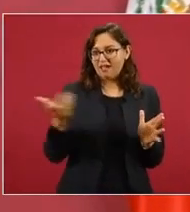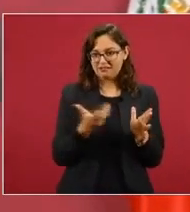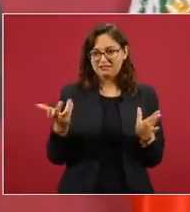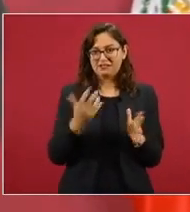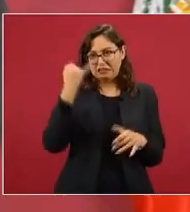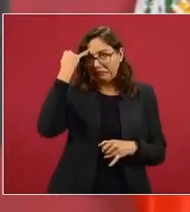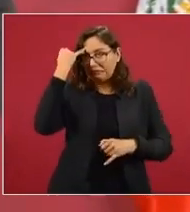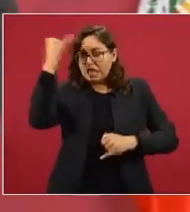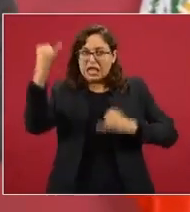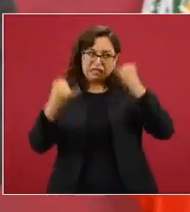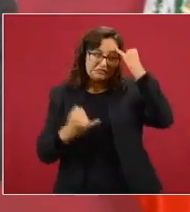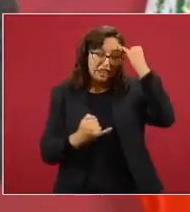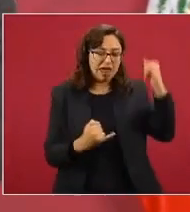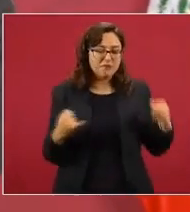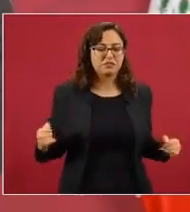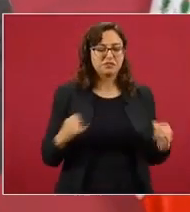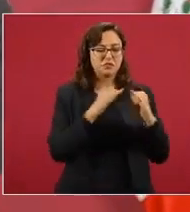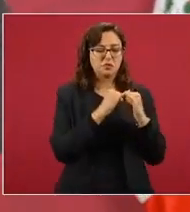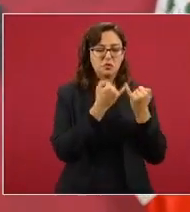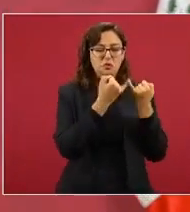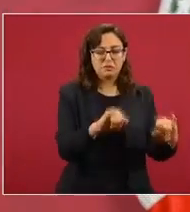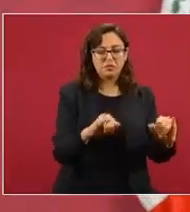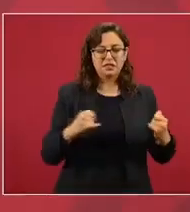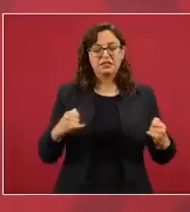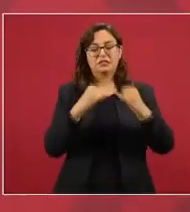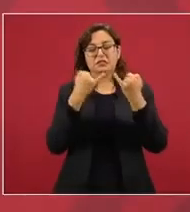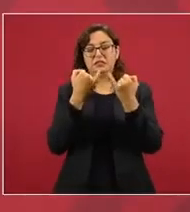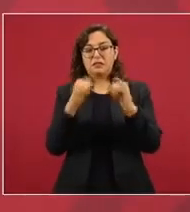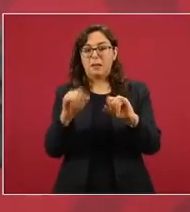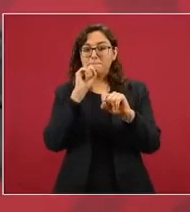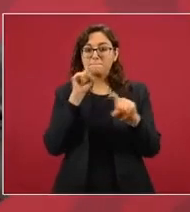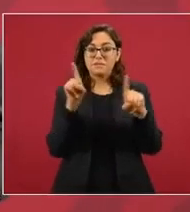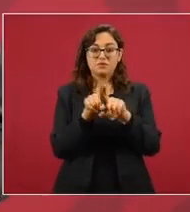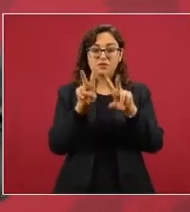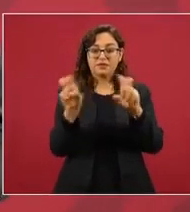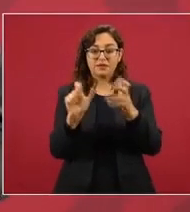autónomos. Lo que hicieron con la llamada reforma energética,